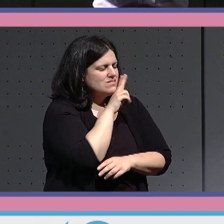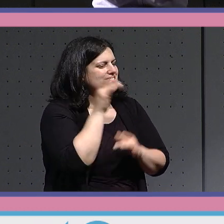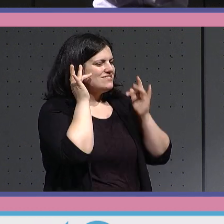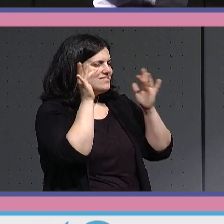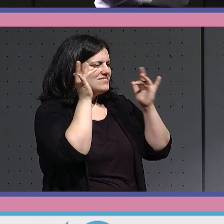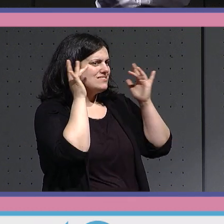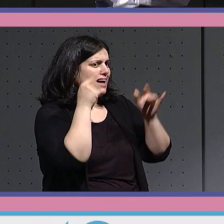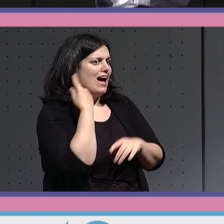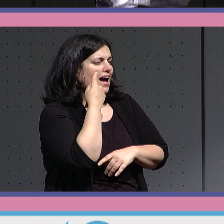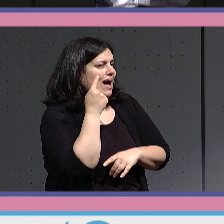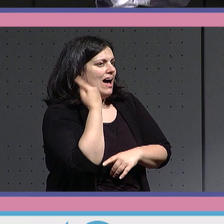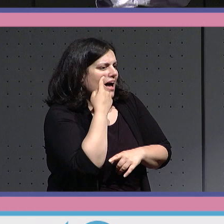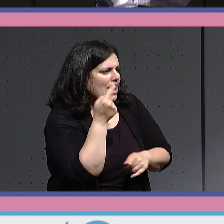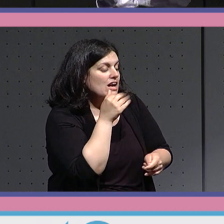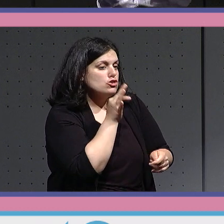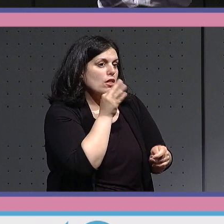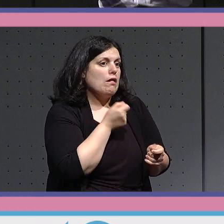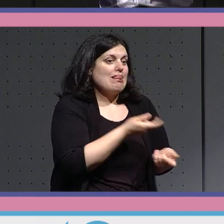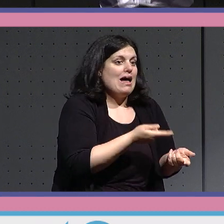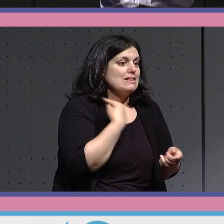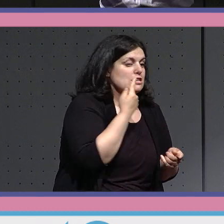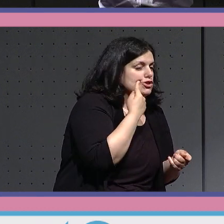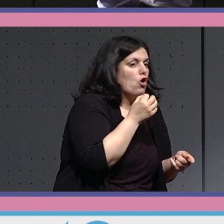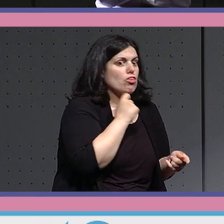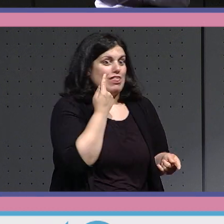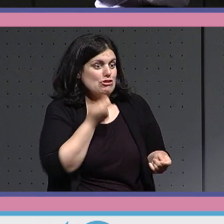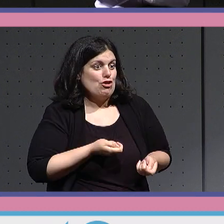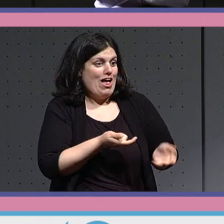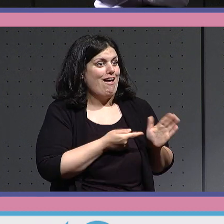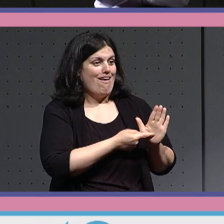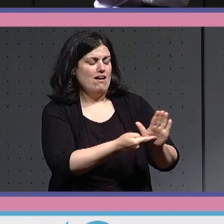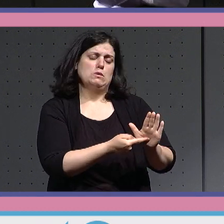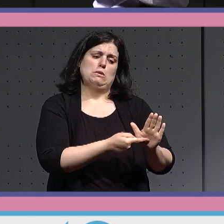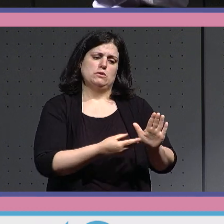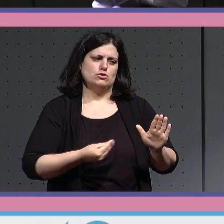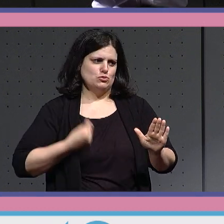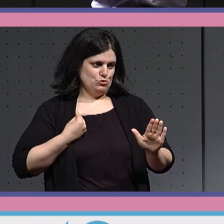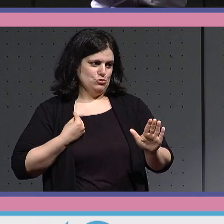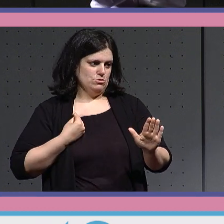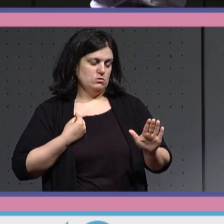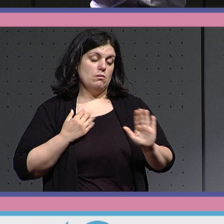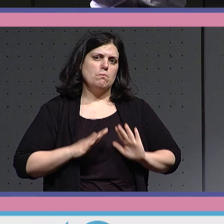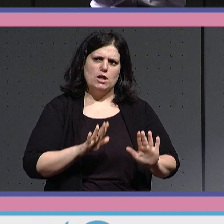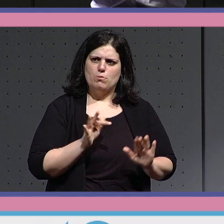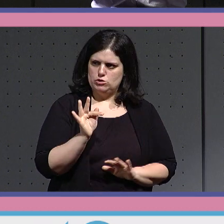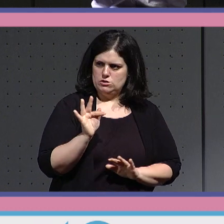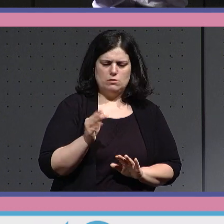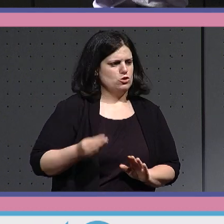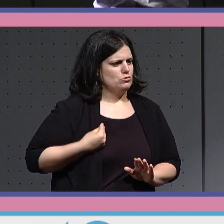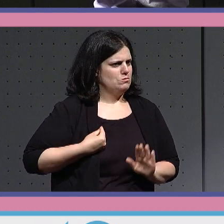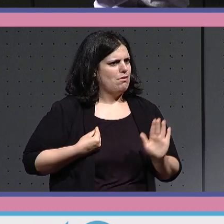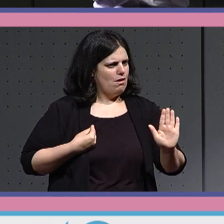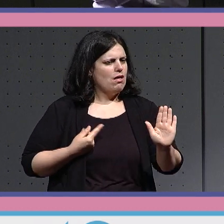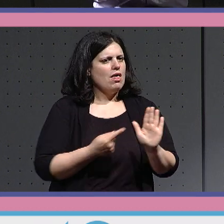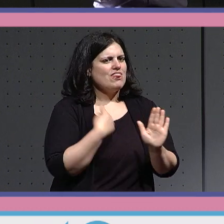lleva un diagnóstico o se asustan con el diagnóstico, que de todo pasa. Cuando yo creo que siempre es bueno tenerlo, pero es natural muchas veces el agobio y la